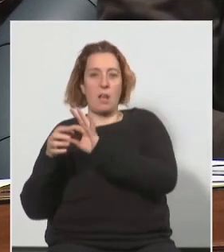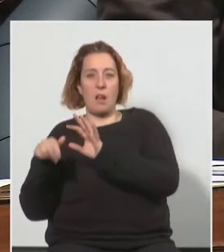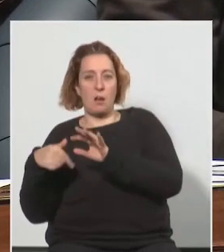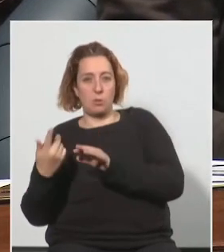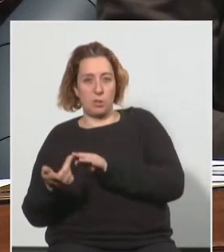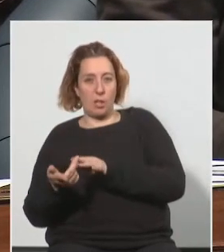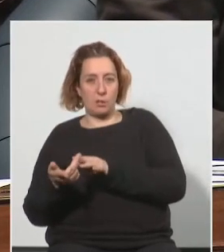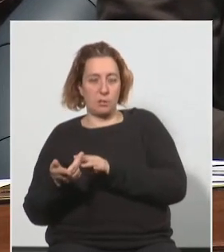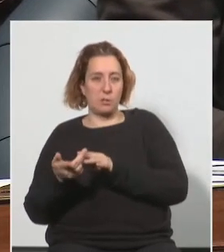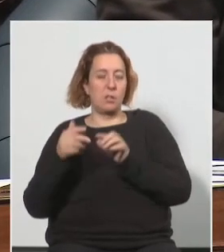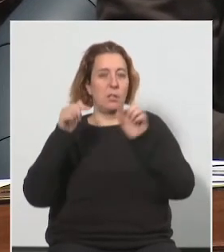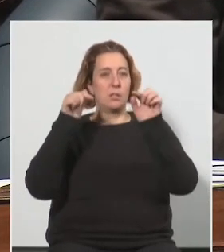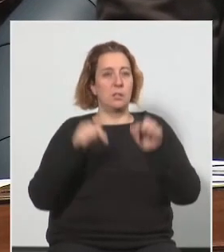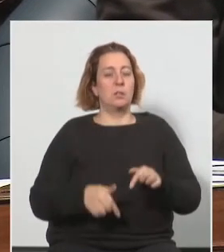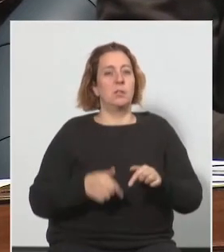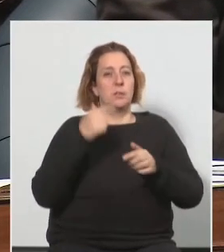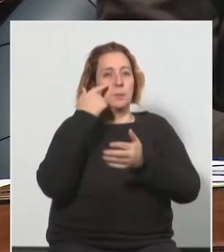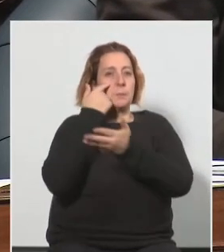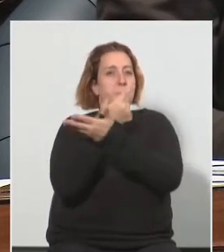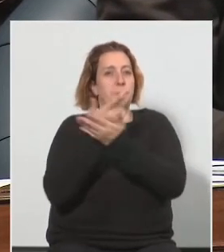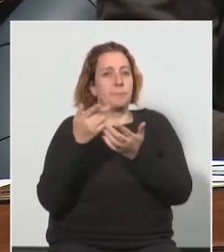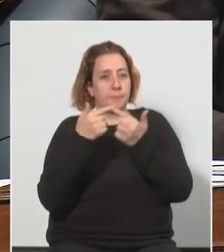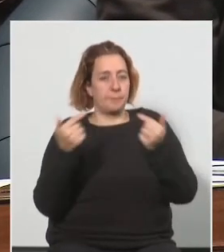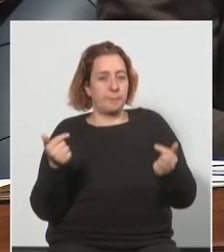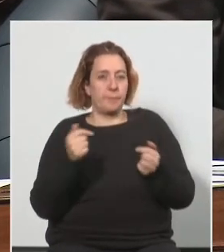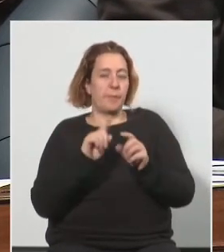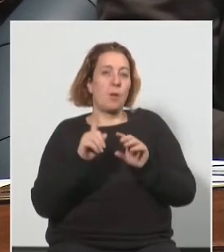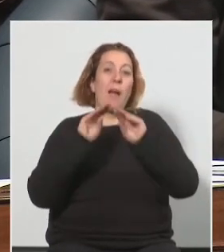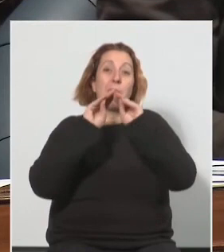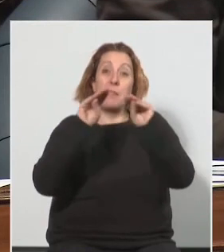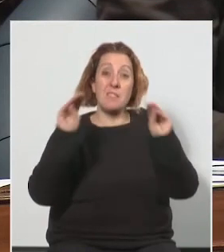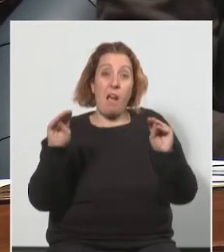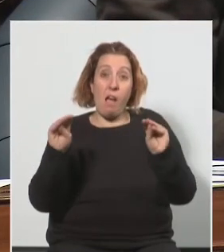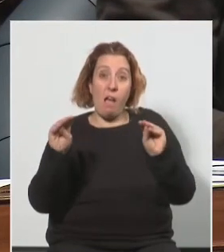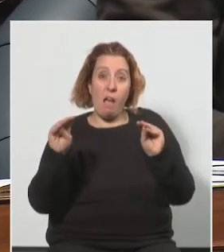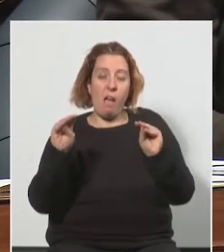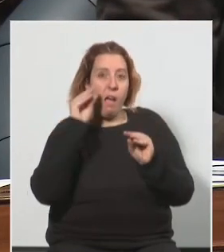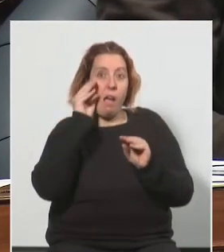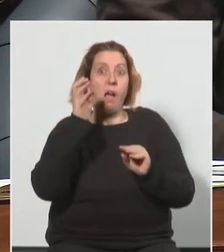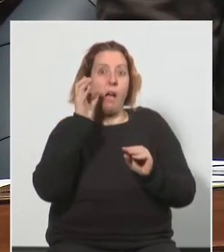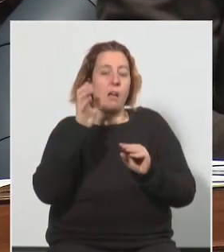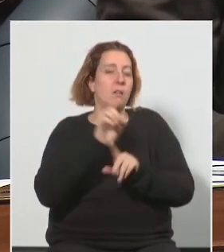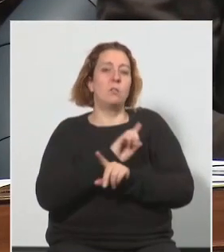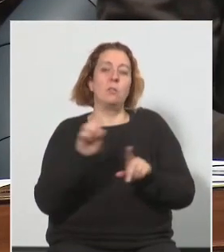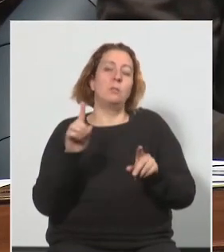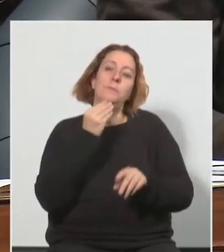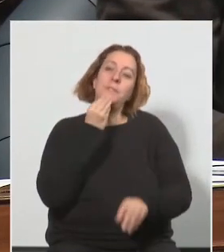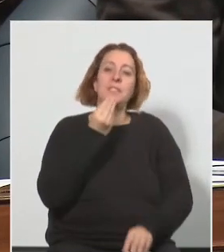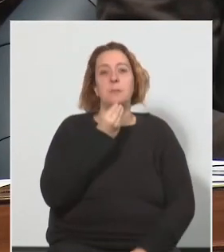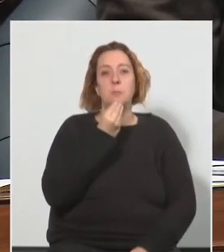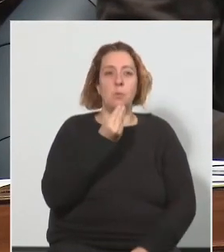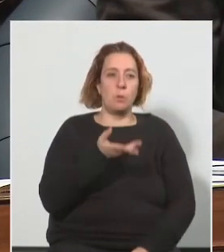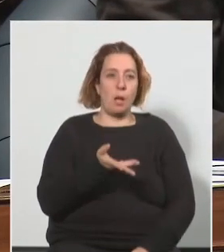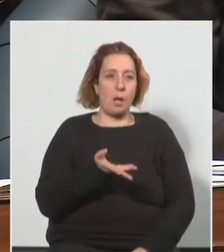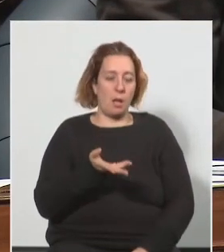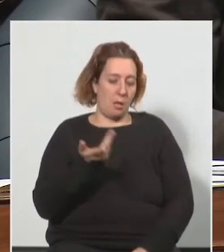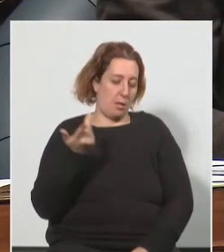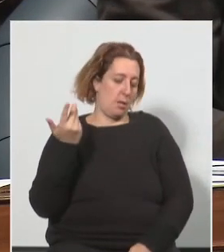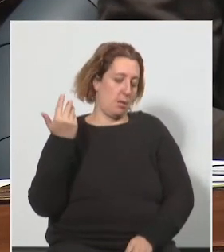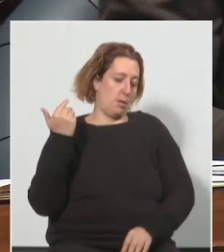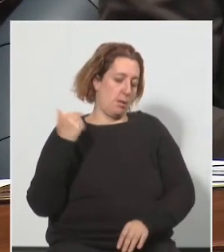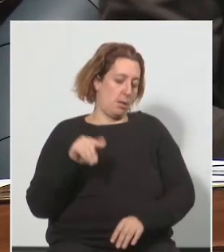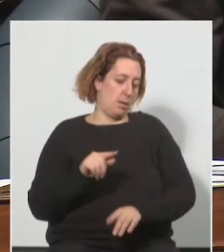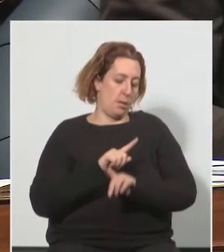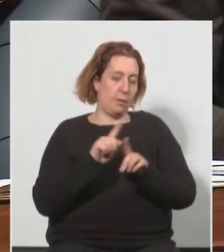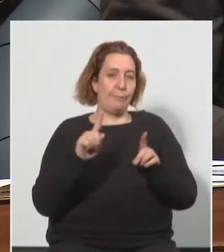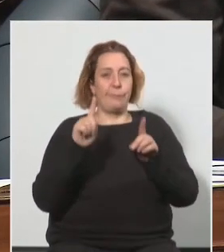otra. Aquí se han dado hechos que en lugar de encender las alarmas, se ha tratado de disimular, cuando no